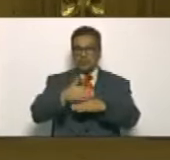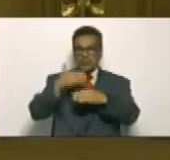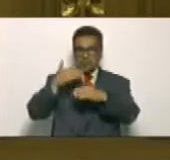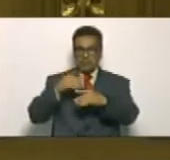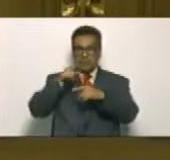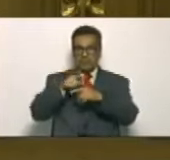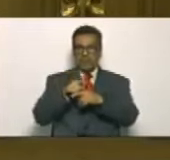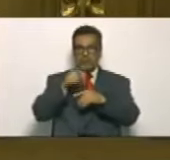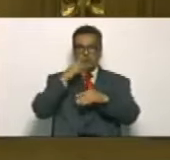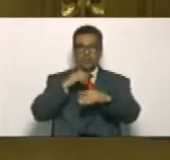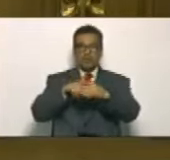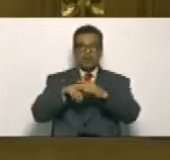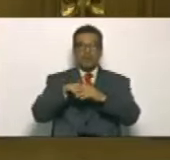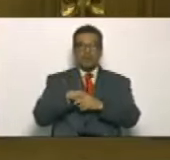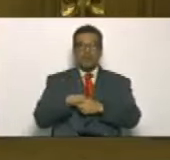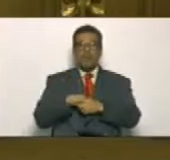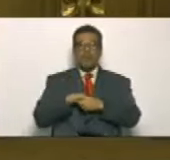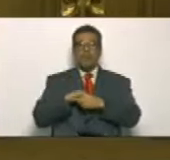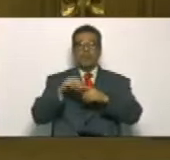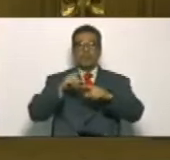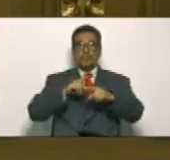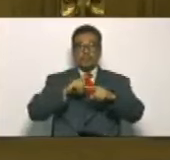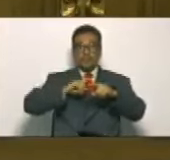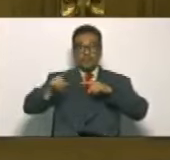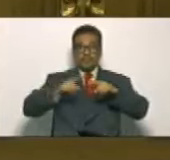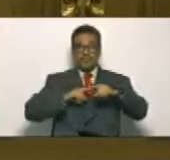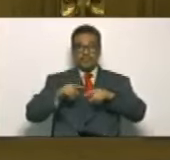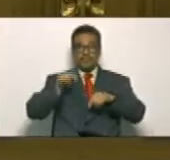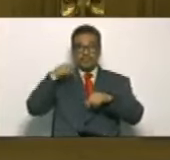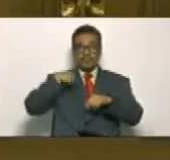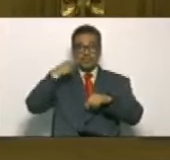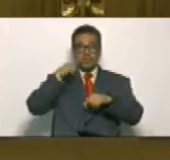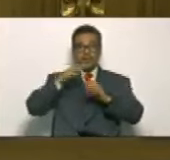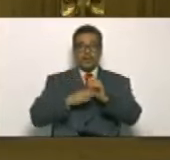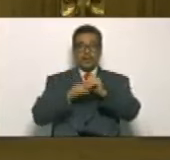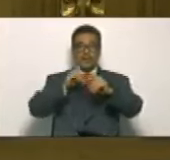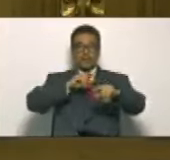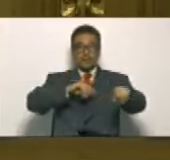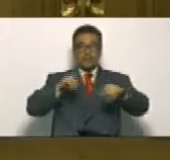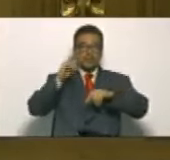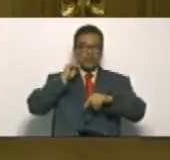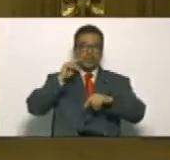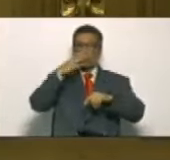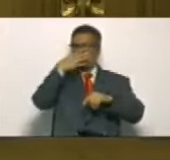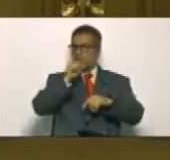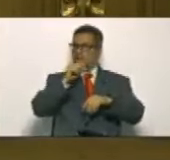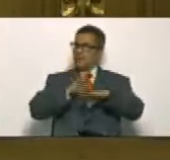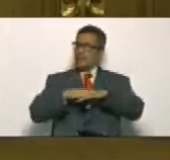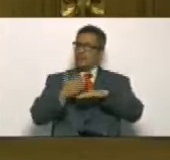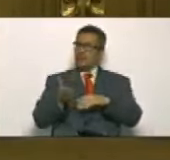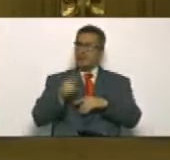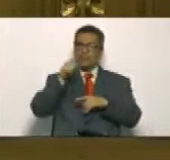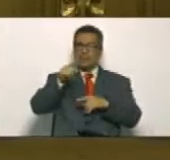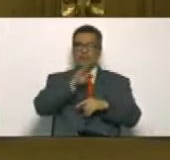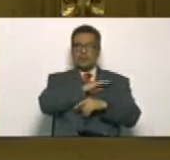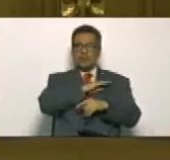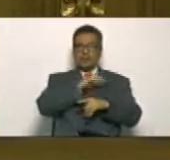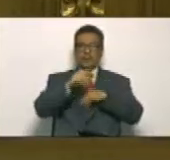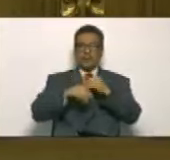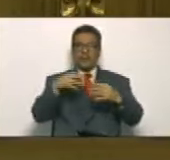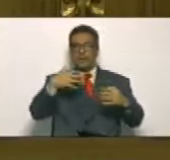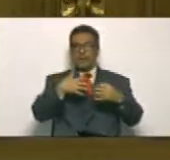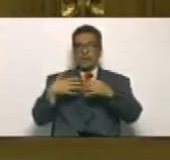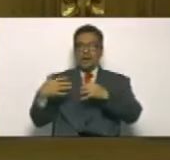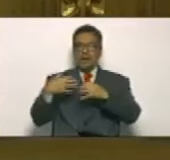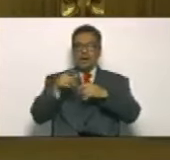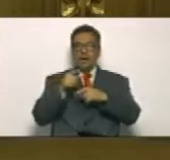retaguardia, que aún cuando estuvo mandado por el libertador y que él no entendía por qué le correspondía en esa